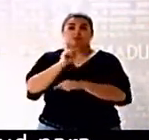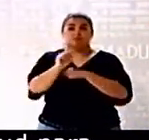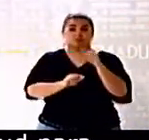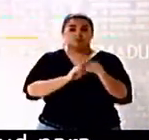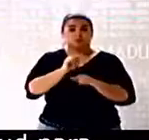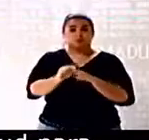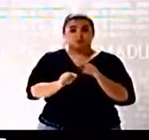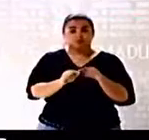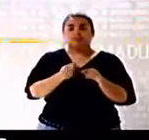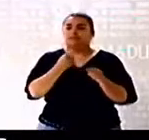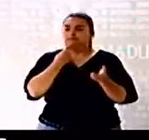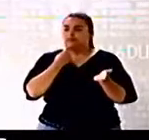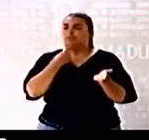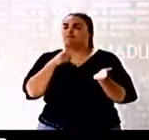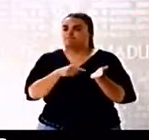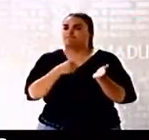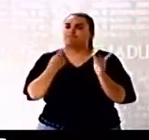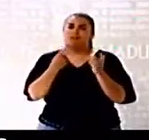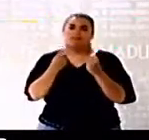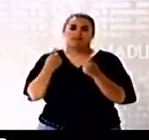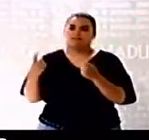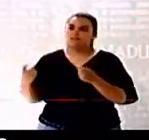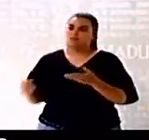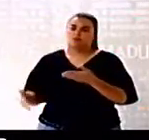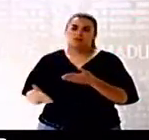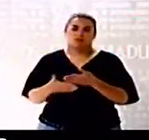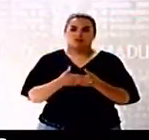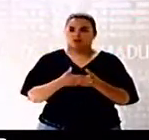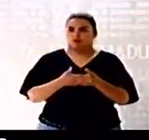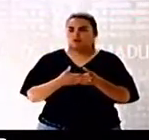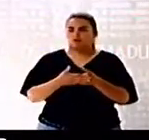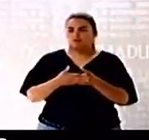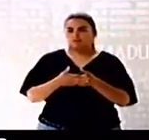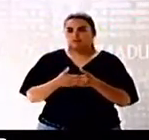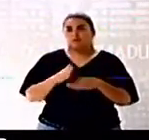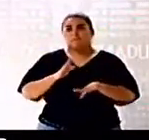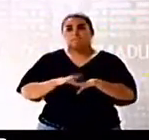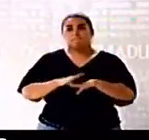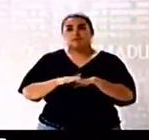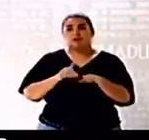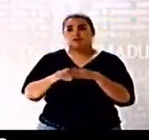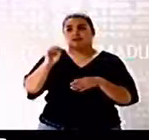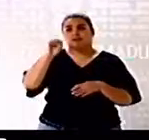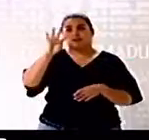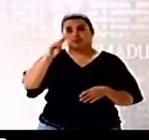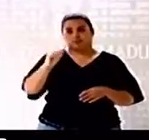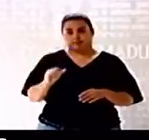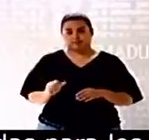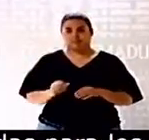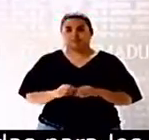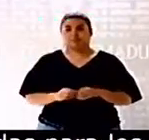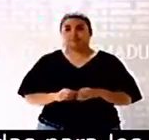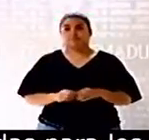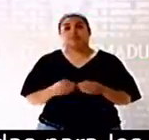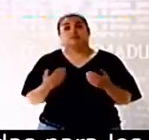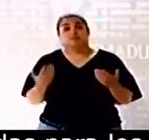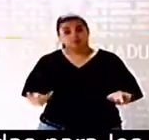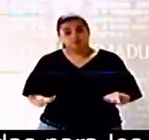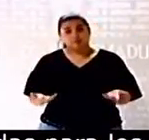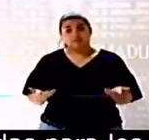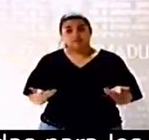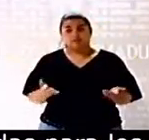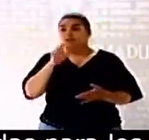epidemiológicos apuntan a la necesidad de perimetrarla para los próximos 14 días. Por tanto, hasta